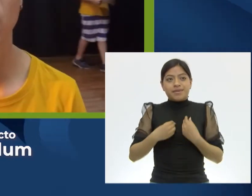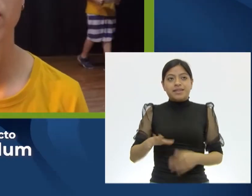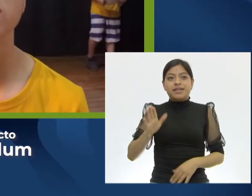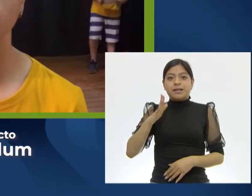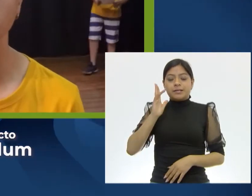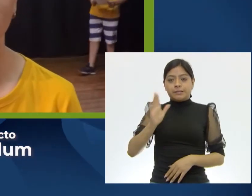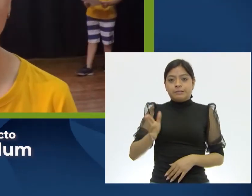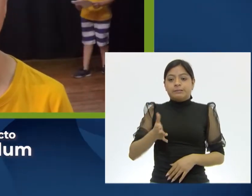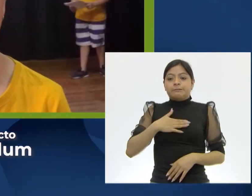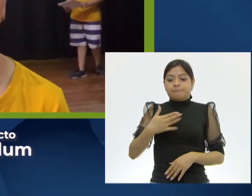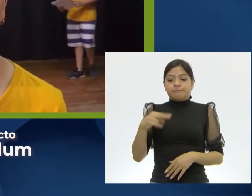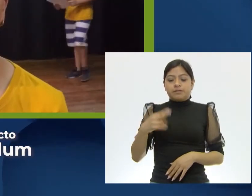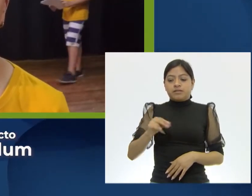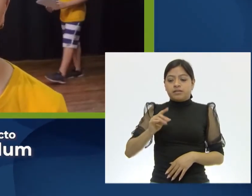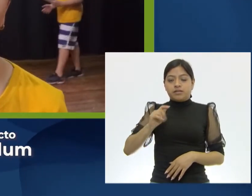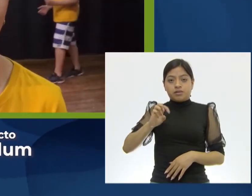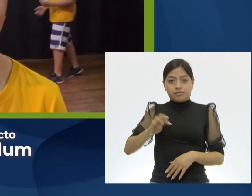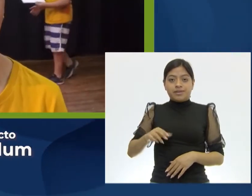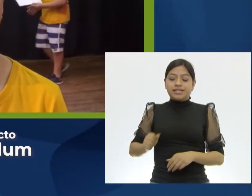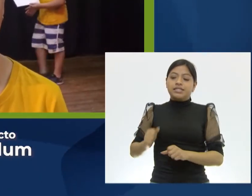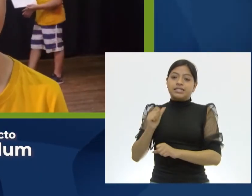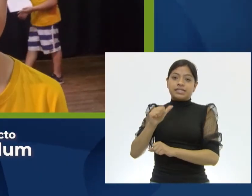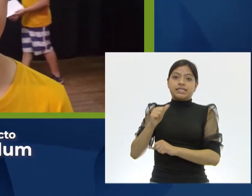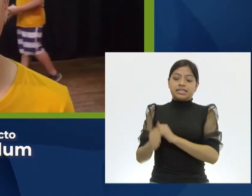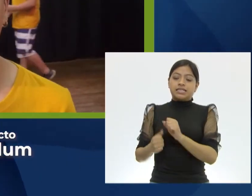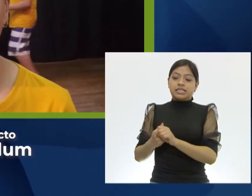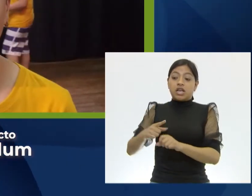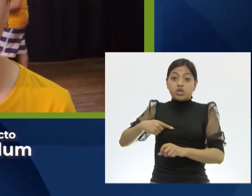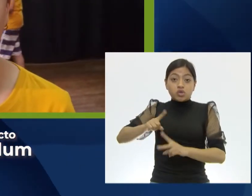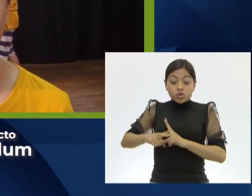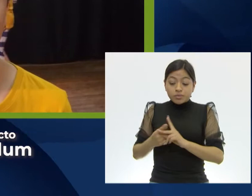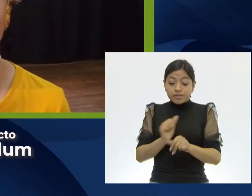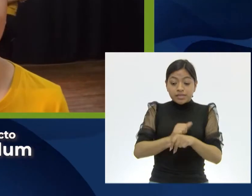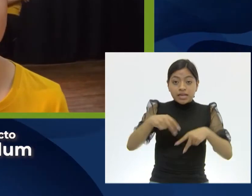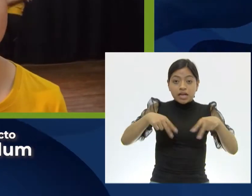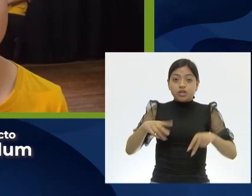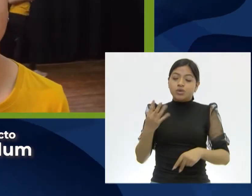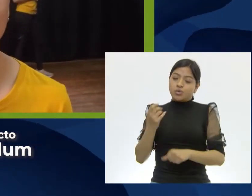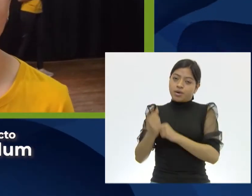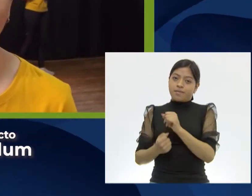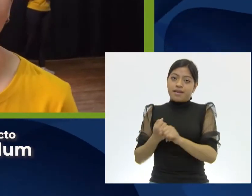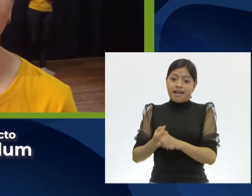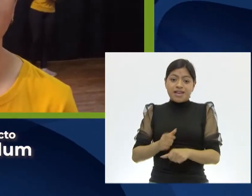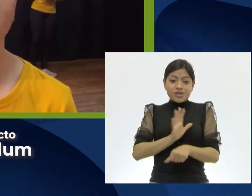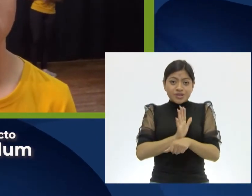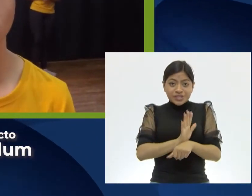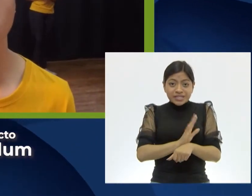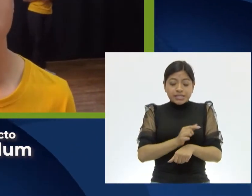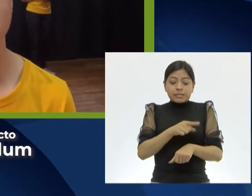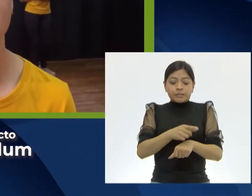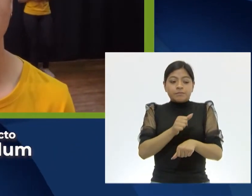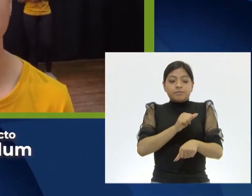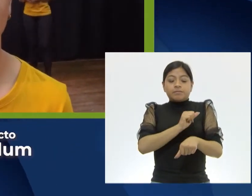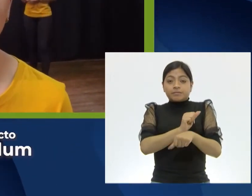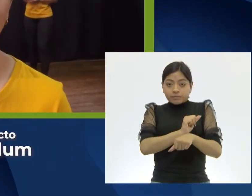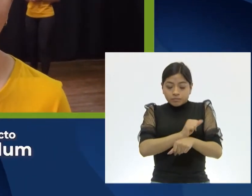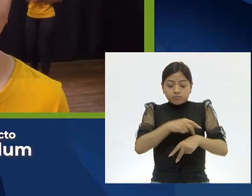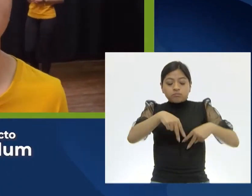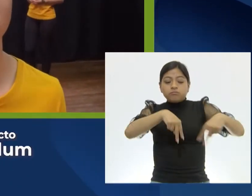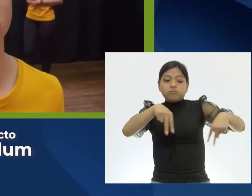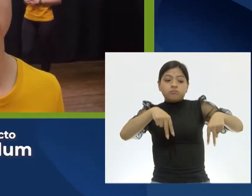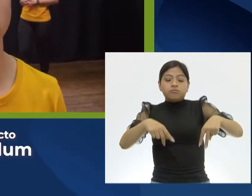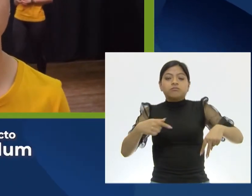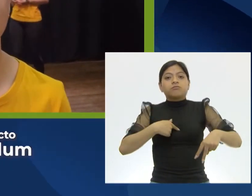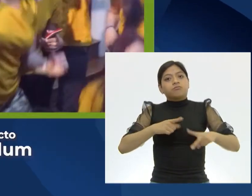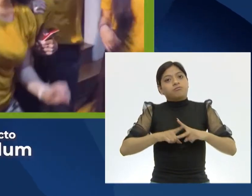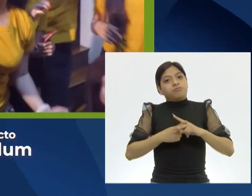Quintana, tengo 16 años y hago teatro desde los 9. El teatro es una parte muy importante en mi formación como persona, ya que poco a poco